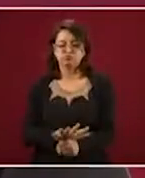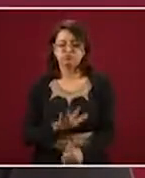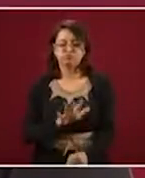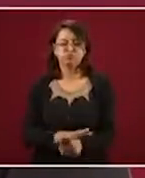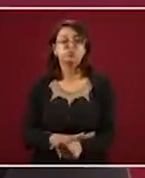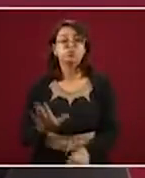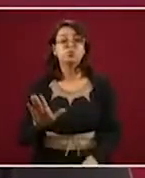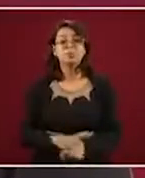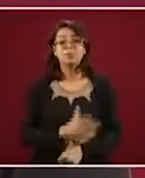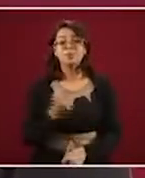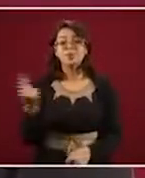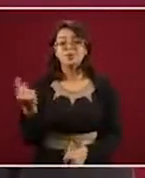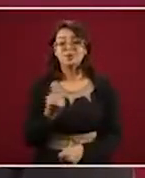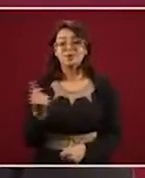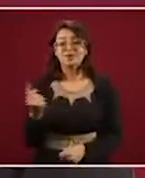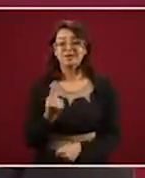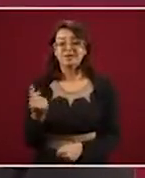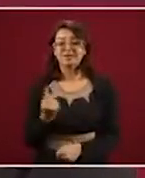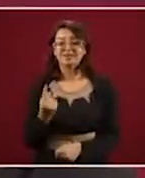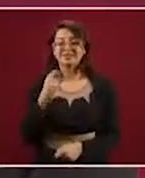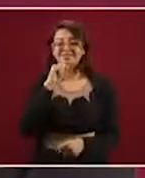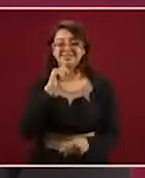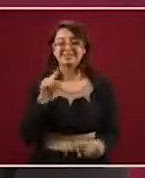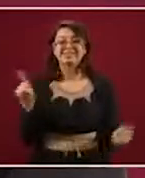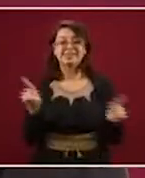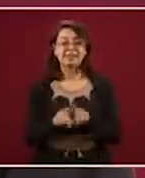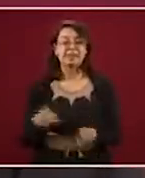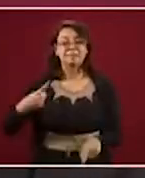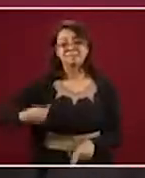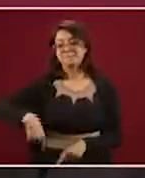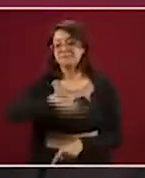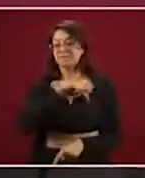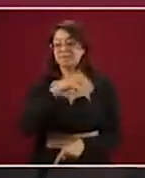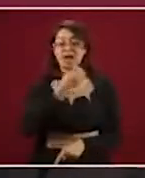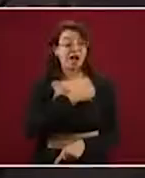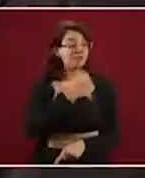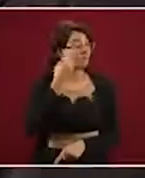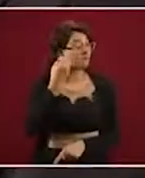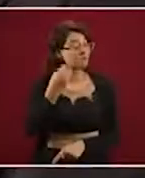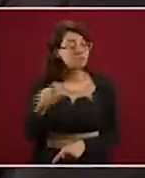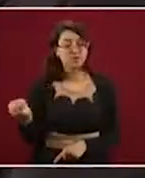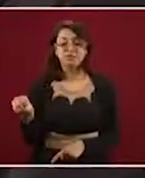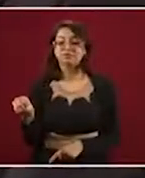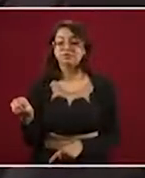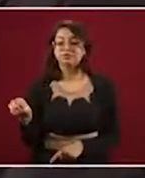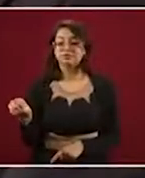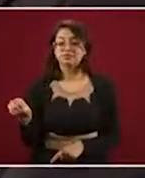porque tenemos también la obligación,